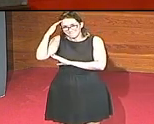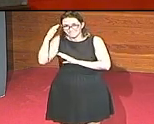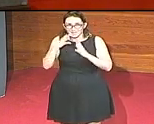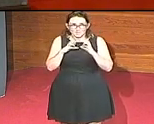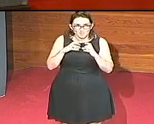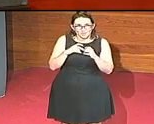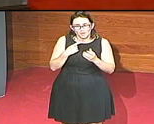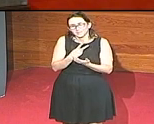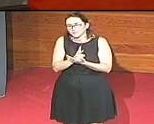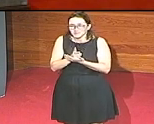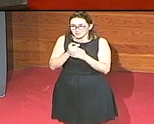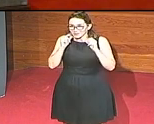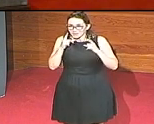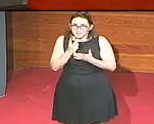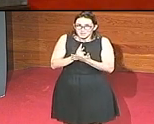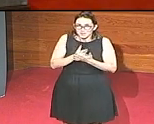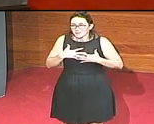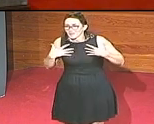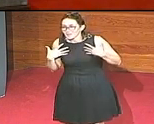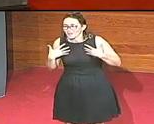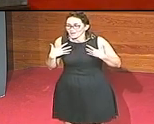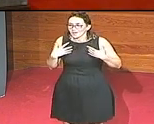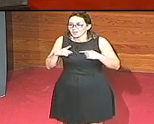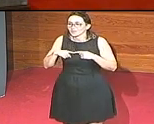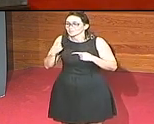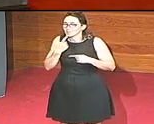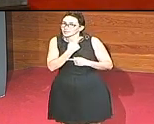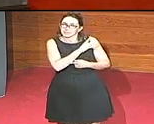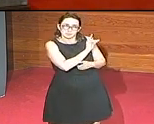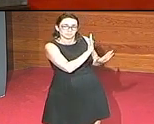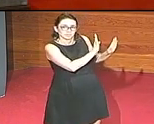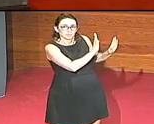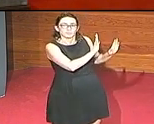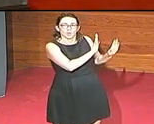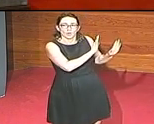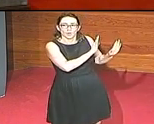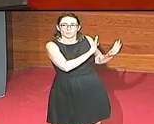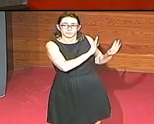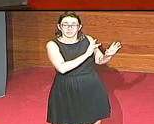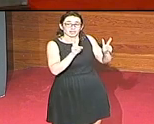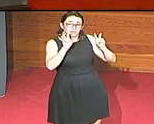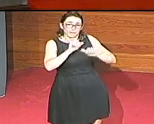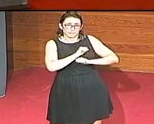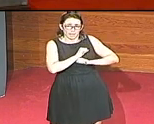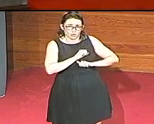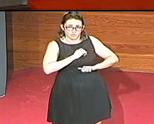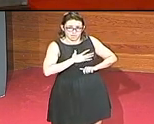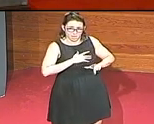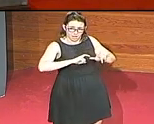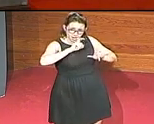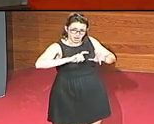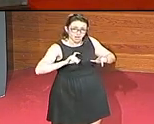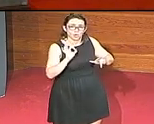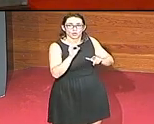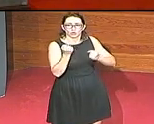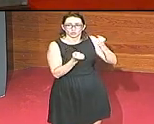duermes y que tal y te viene hoy pero sí vale pero adm el as el gráfico del paro que sale mañana o la venta de coches que sale